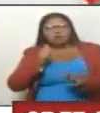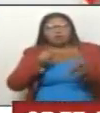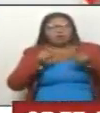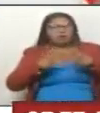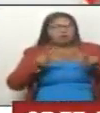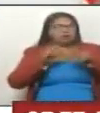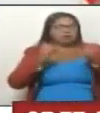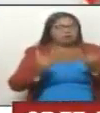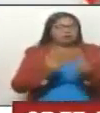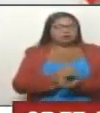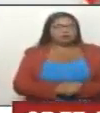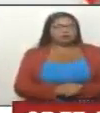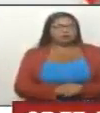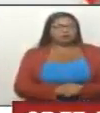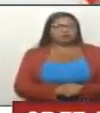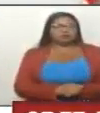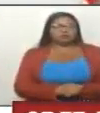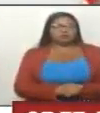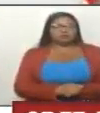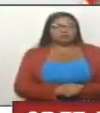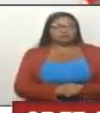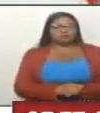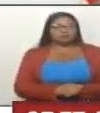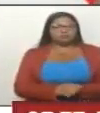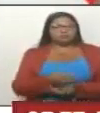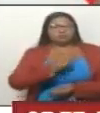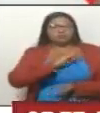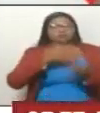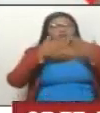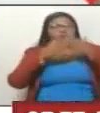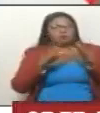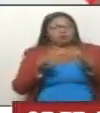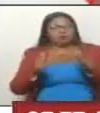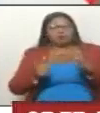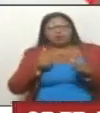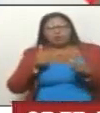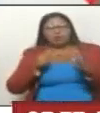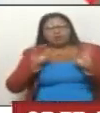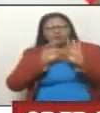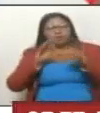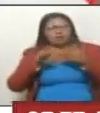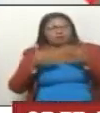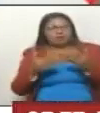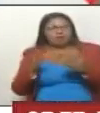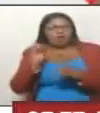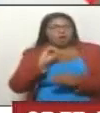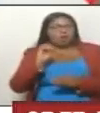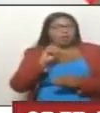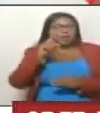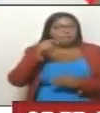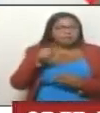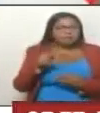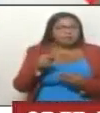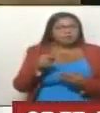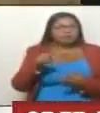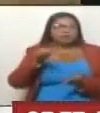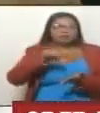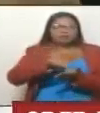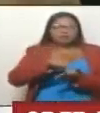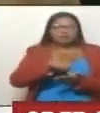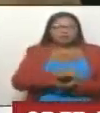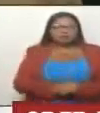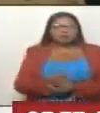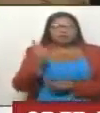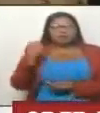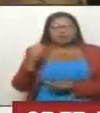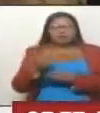arbitrario, sea del poder público o de los poderes públicos, o sea también de los ciudadanos. Diputado, tenemos que